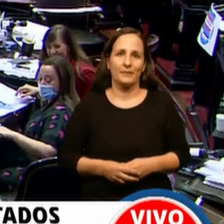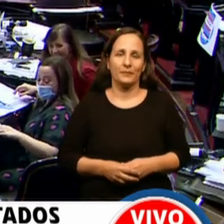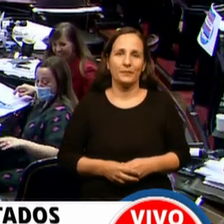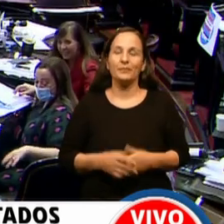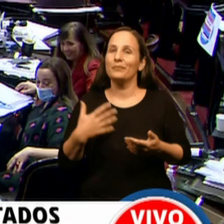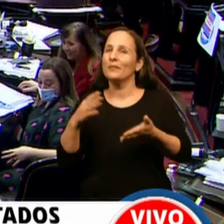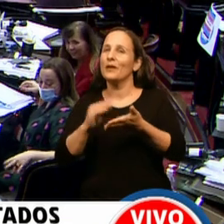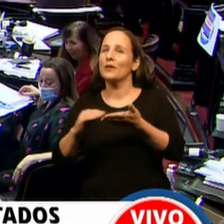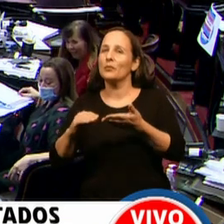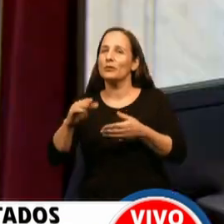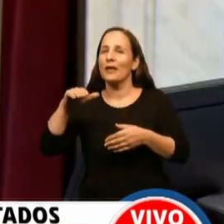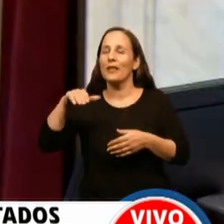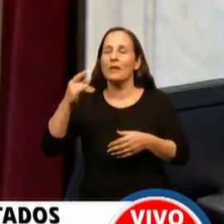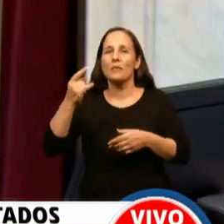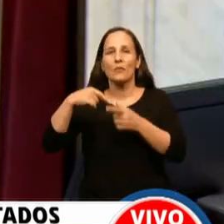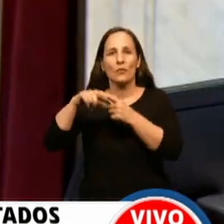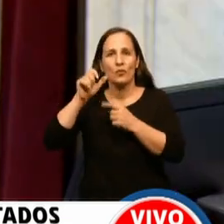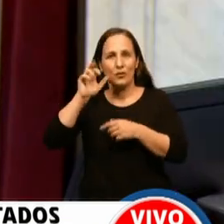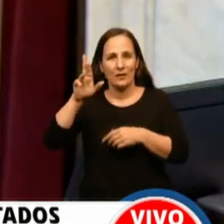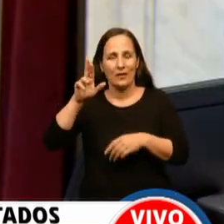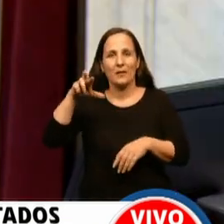y diputada mujer patricia